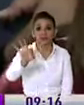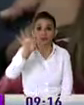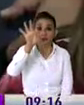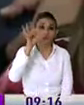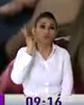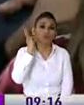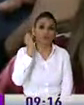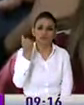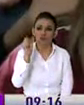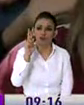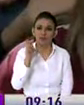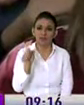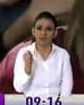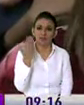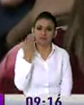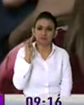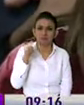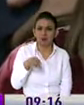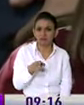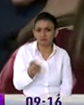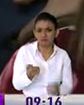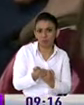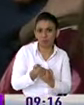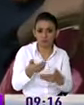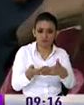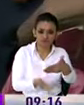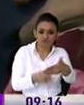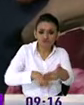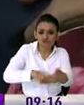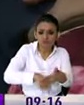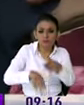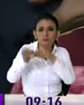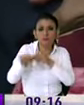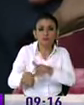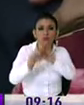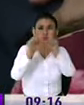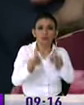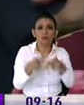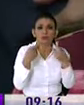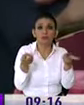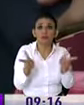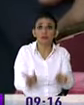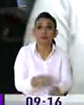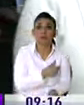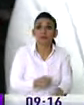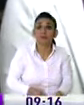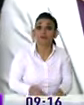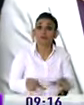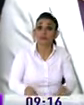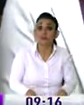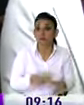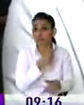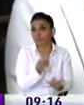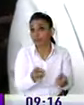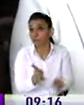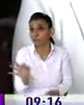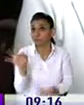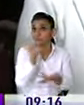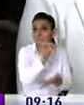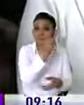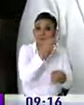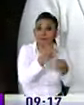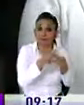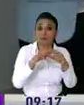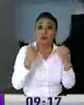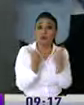Buendía, que apenas el martes había apoyado el documento de respaldo a la consulta y al presidente Lenín Moreno. En todo caso, este grupo dice